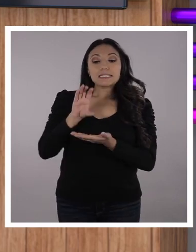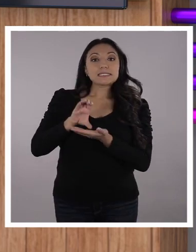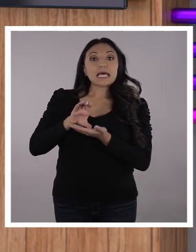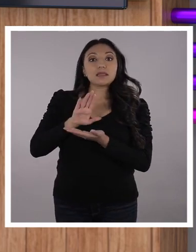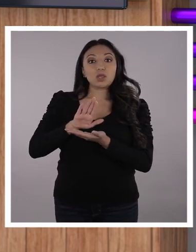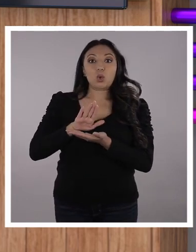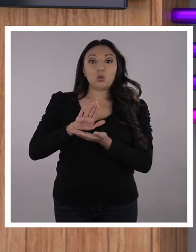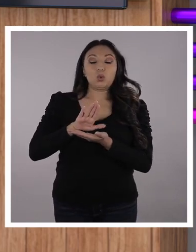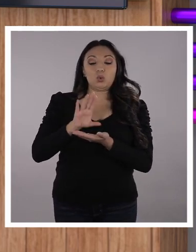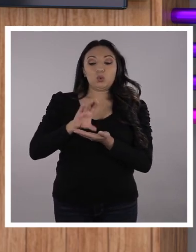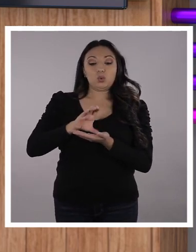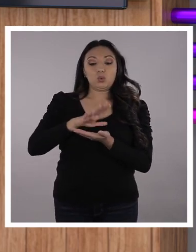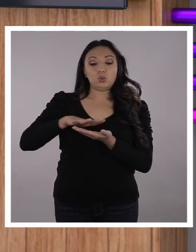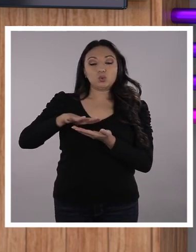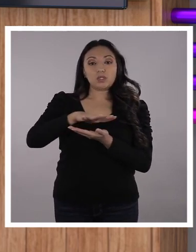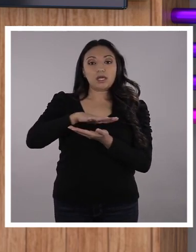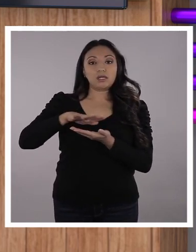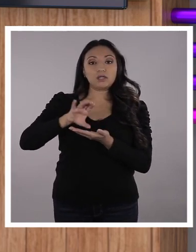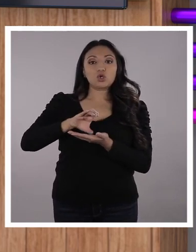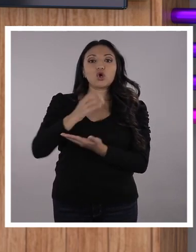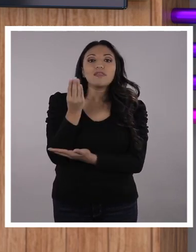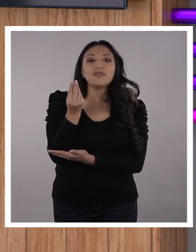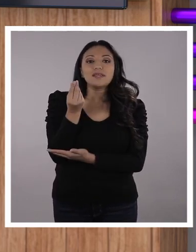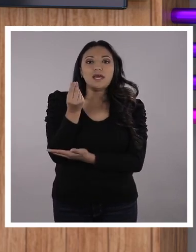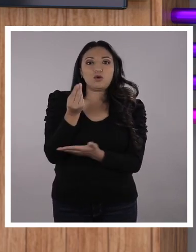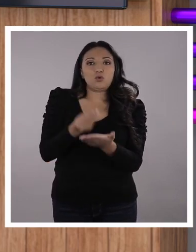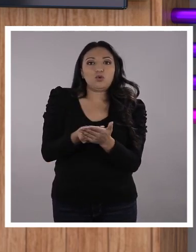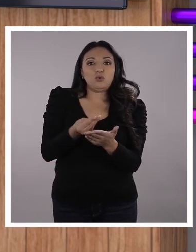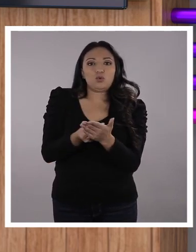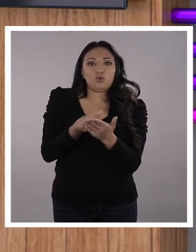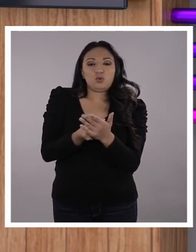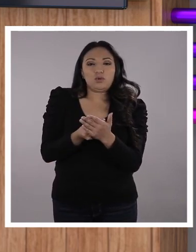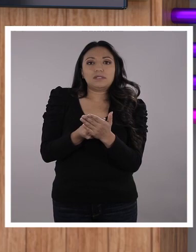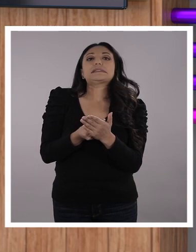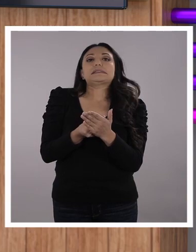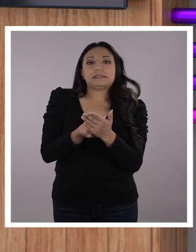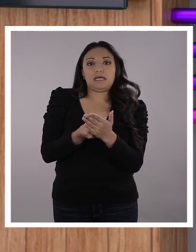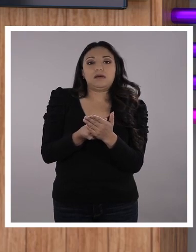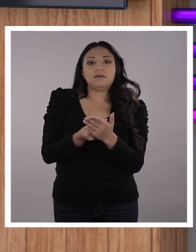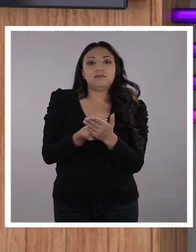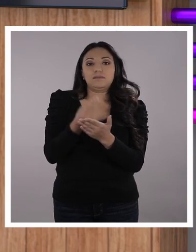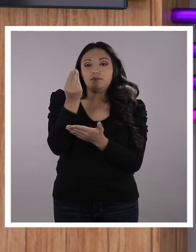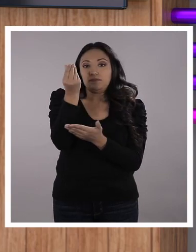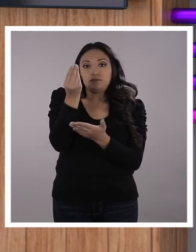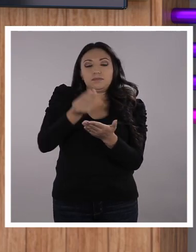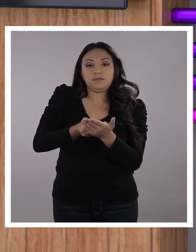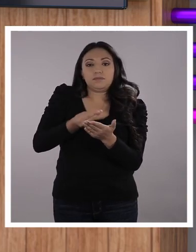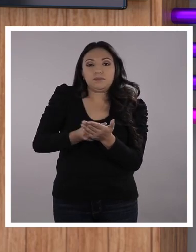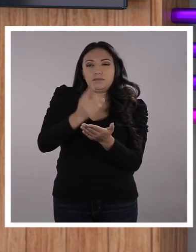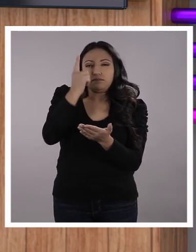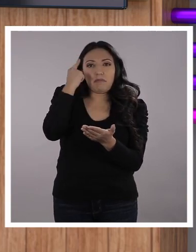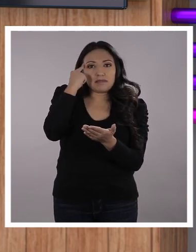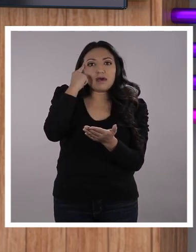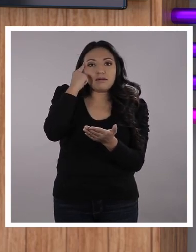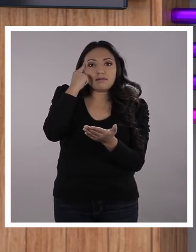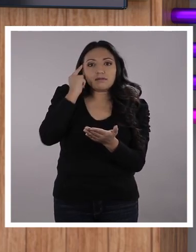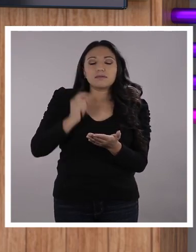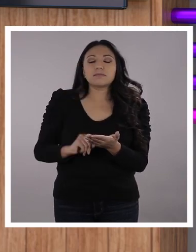centro de la sociedad fuese el dinero? Mm. ¿De acuerdo? Vamos a hacer este